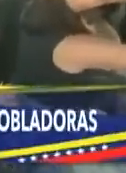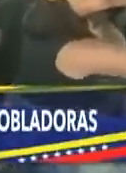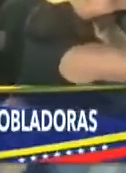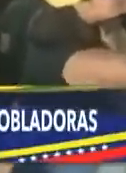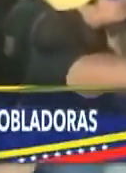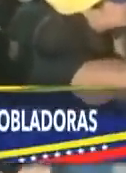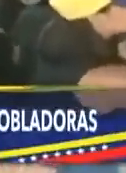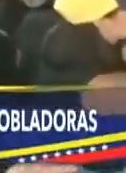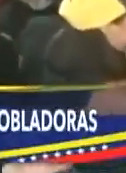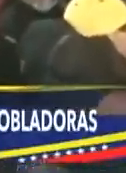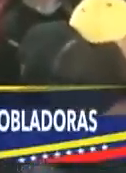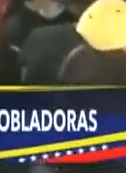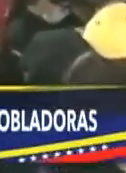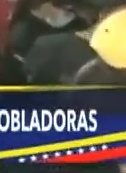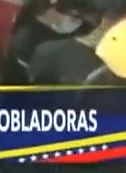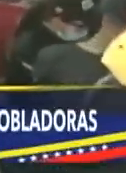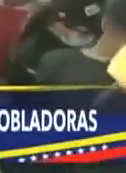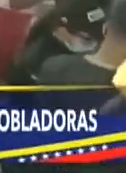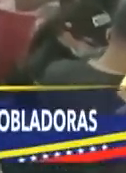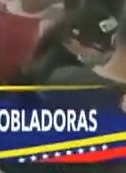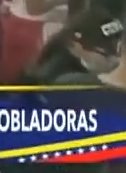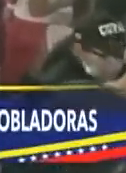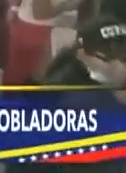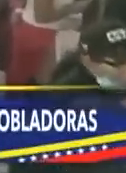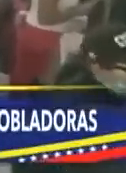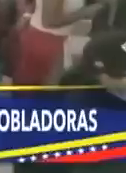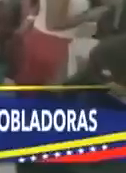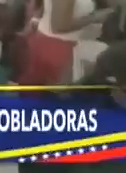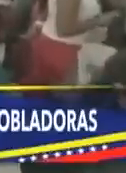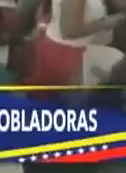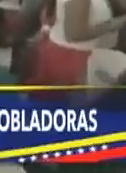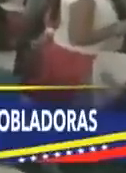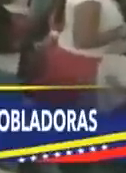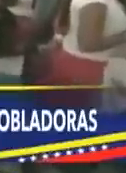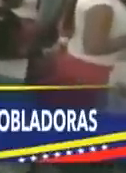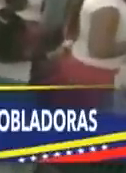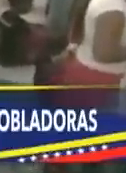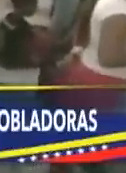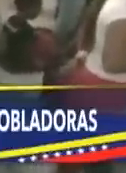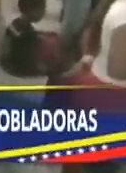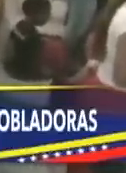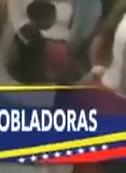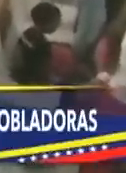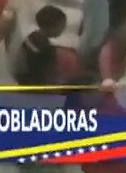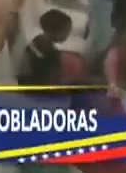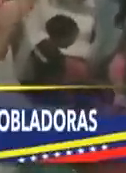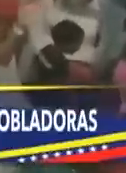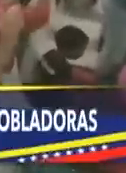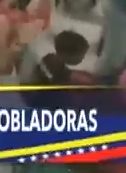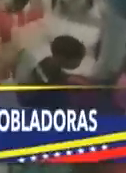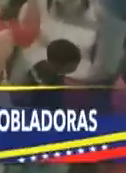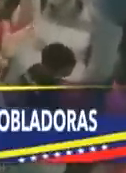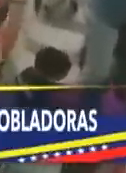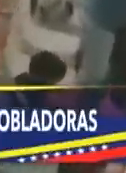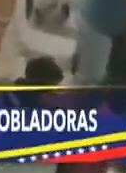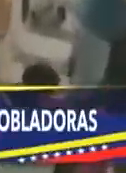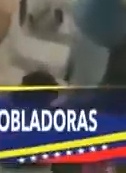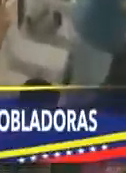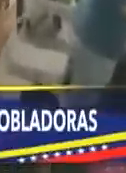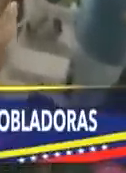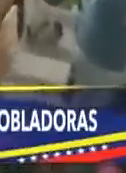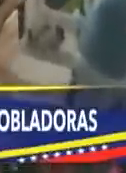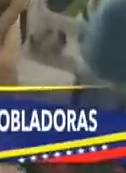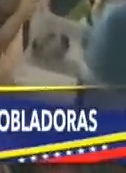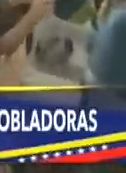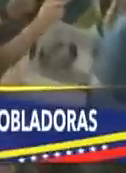venezolano la plaza bicentenaria se siente lo que es de un pueblo de mujeres de